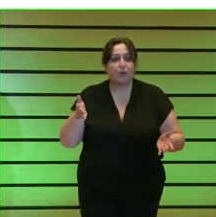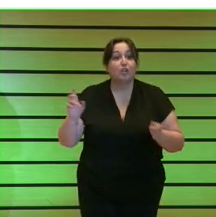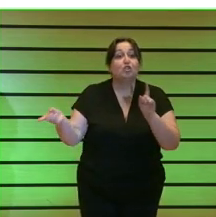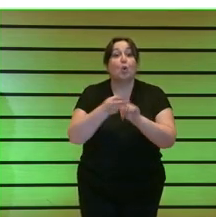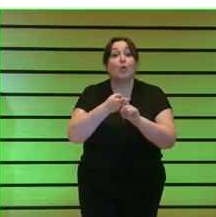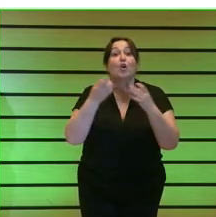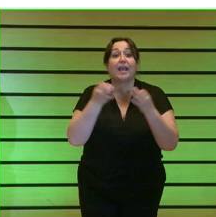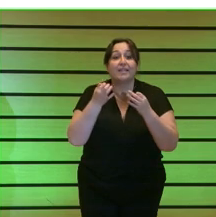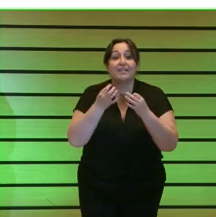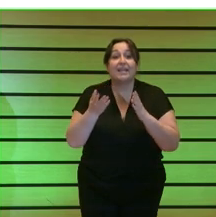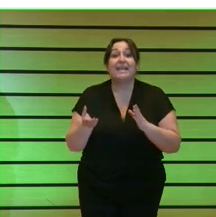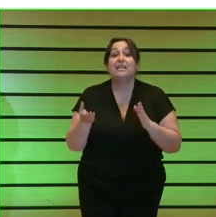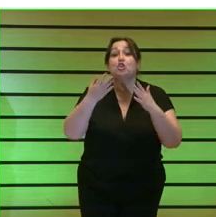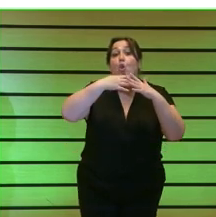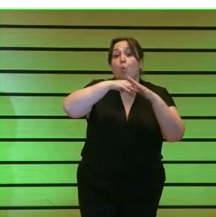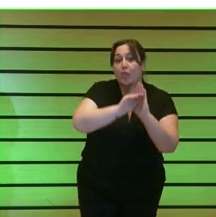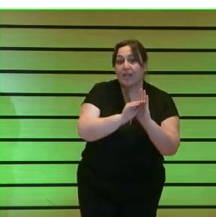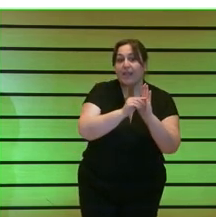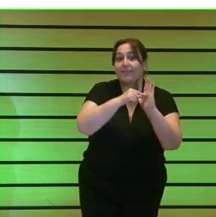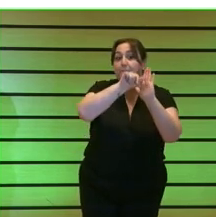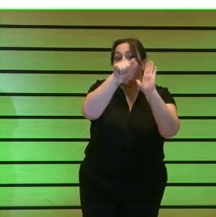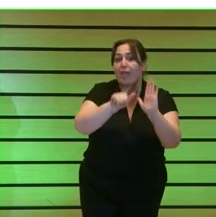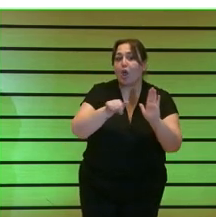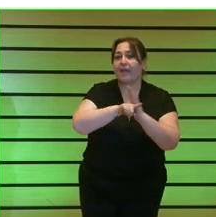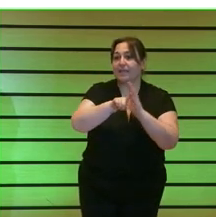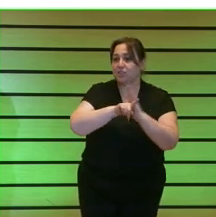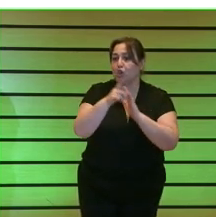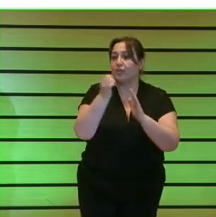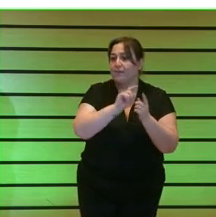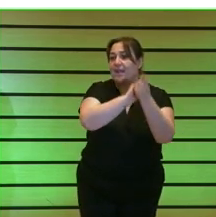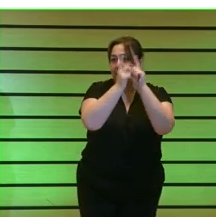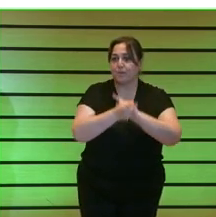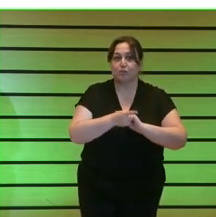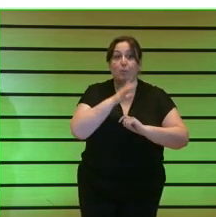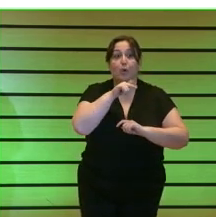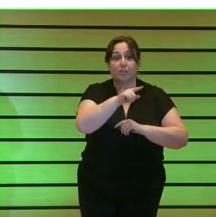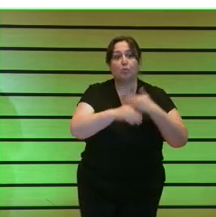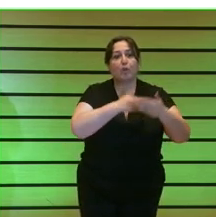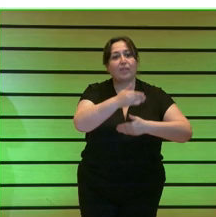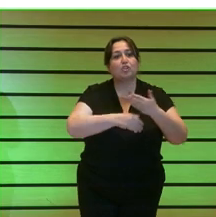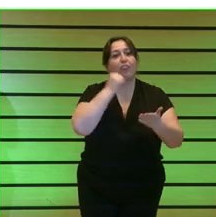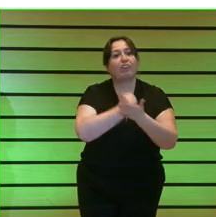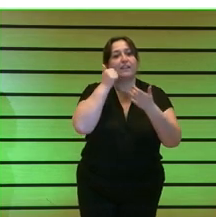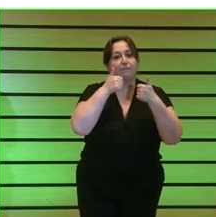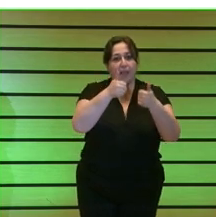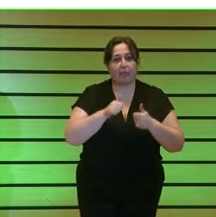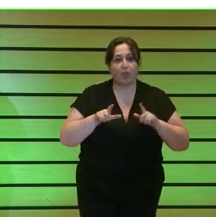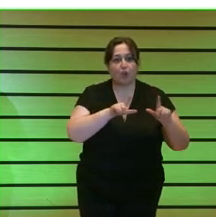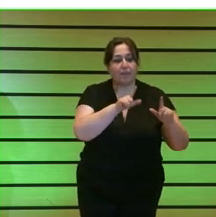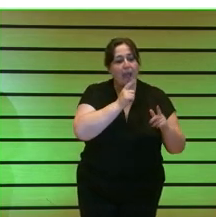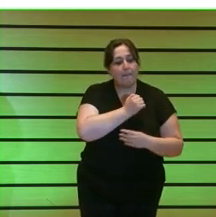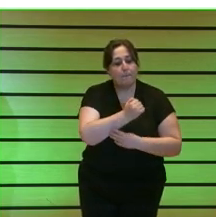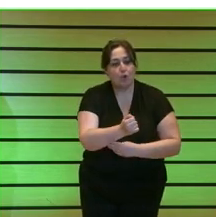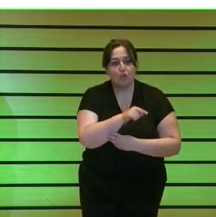es introducir cambios en el modelo de gestión y por eso el proceso de certificación lo que hace es dar estructura y dar soporte